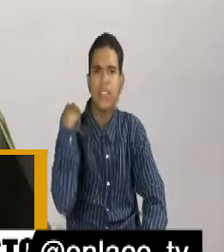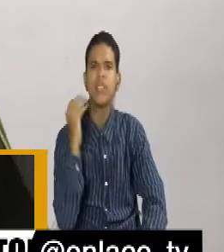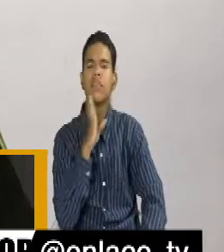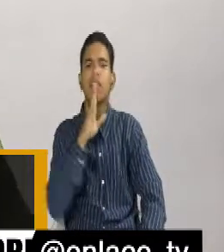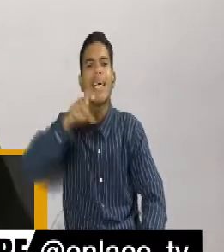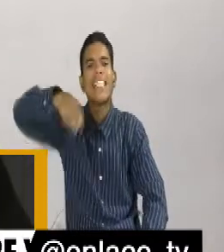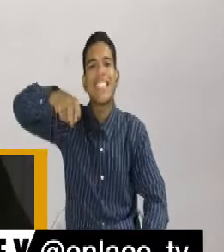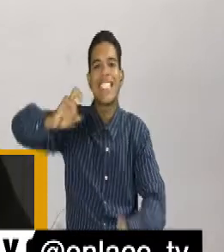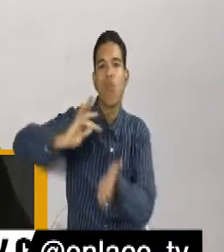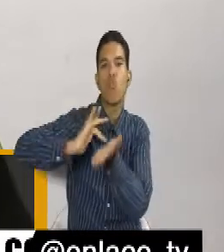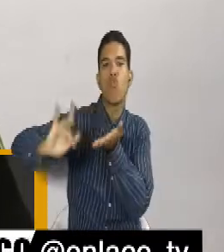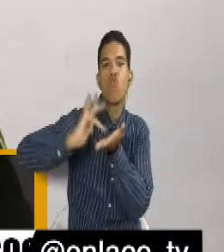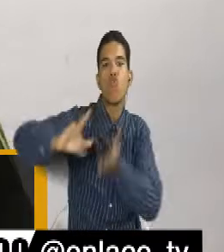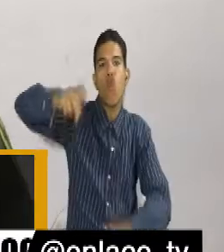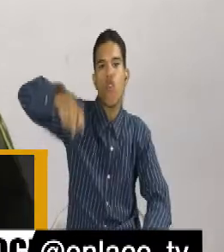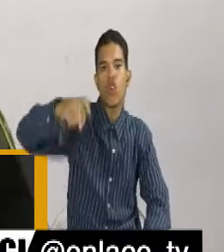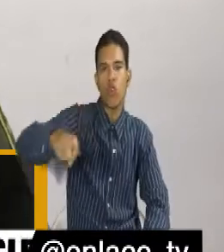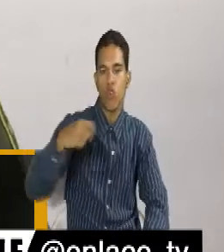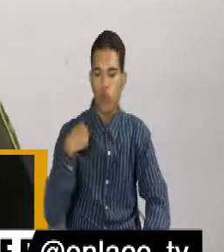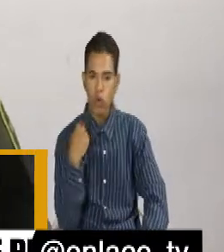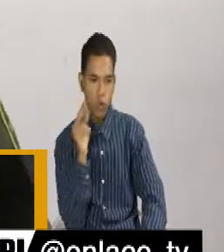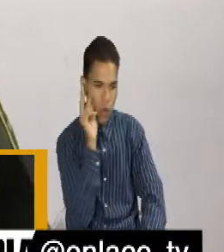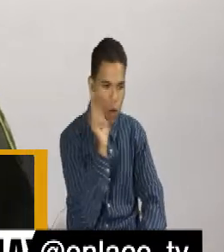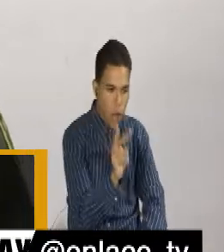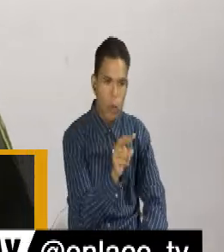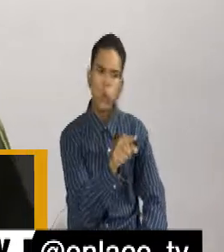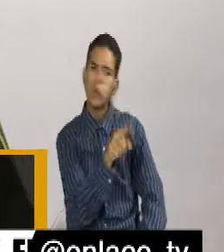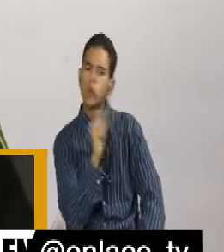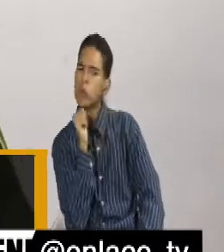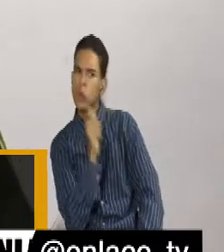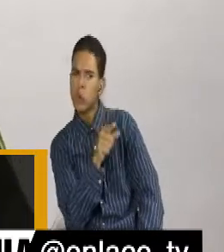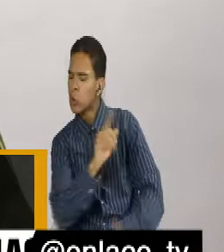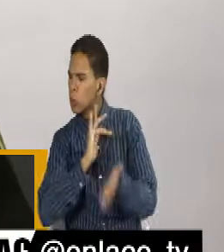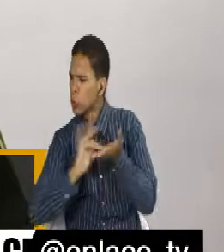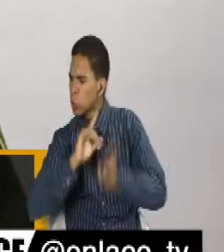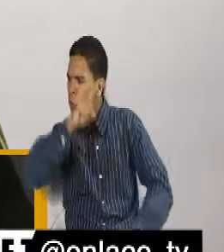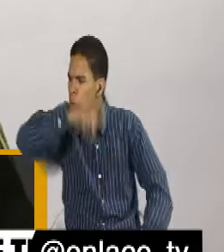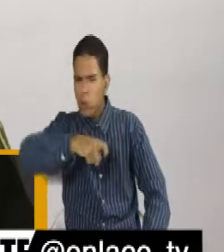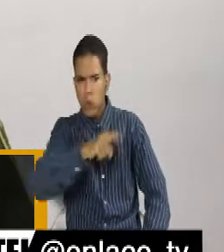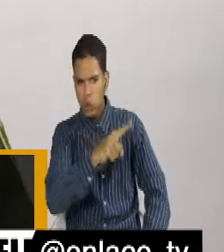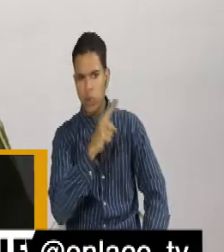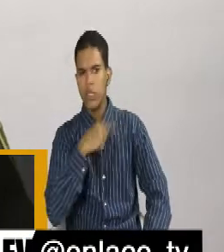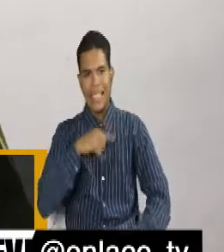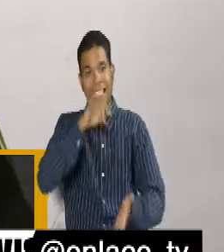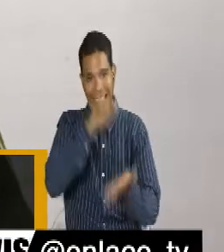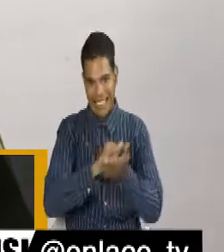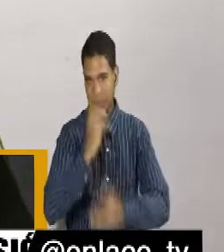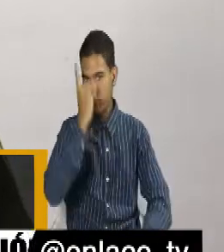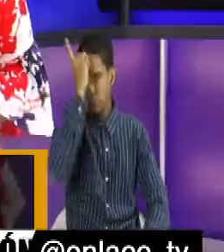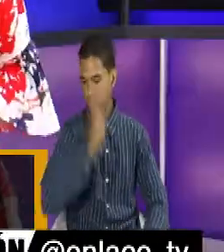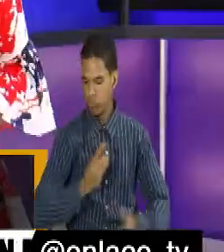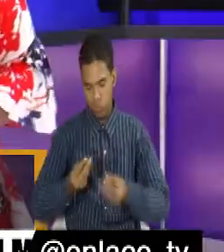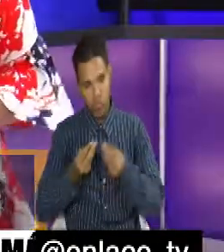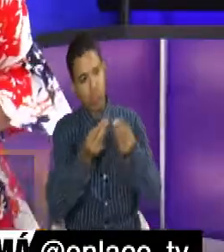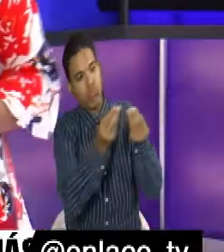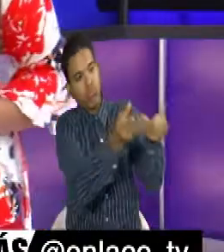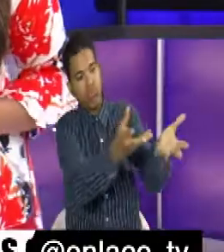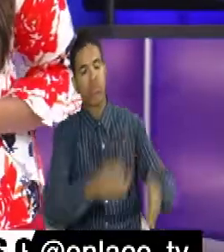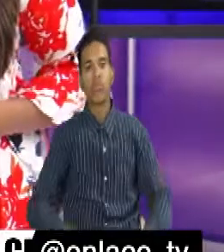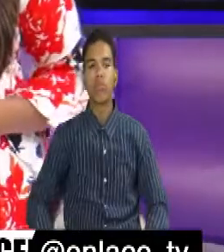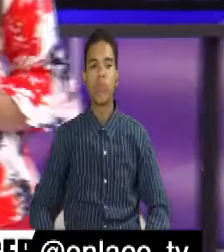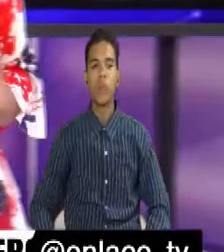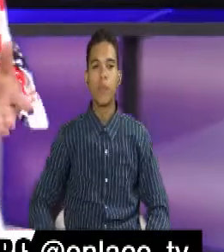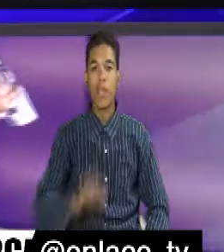urgente la necesidad que tienen ellos, y pues así se decide. Bien, subintendente Carlos